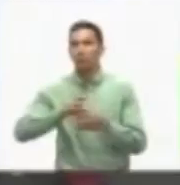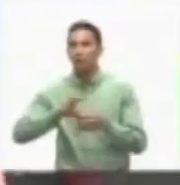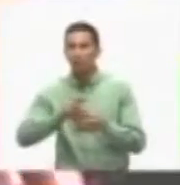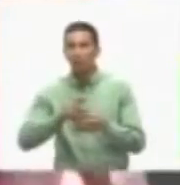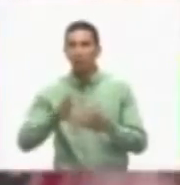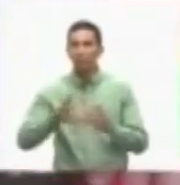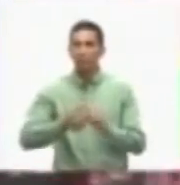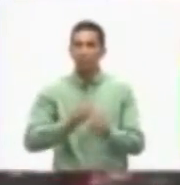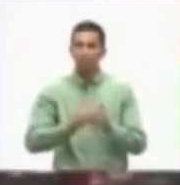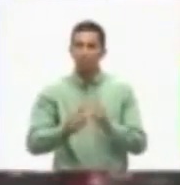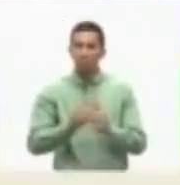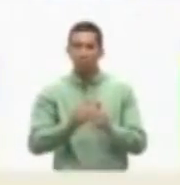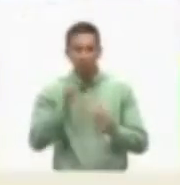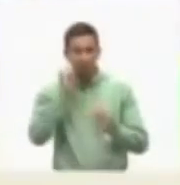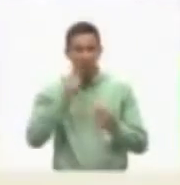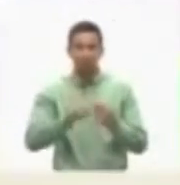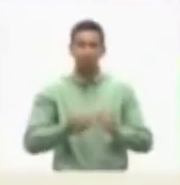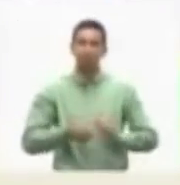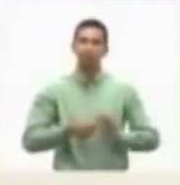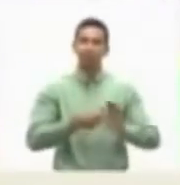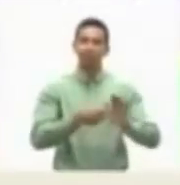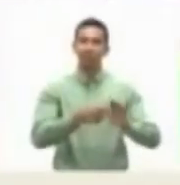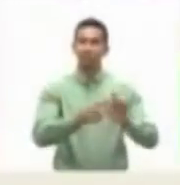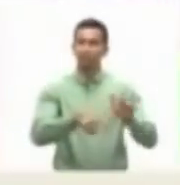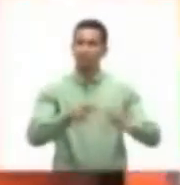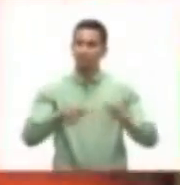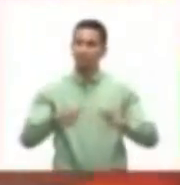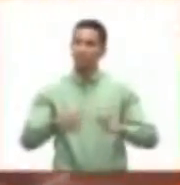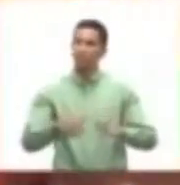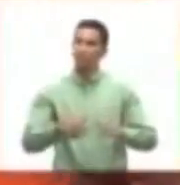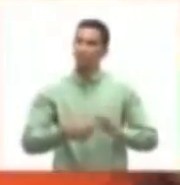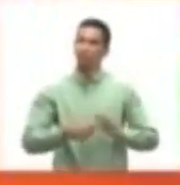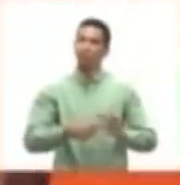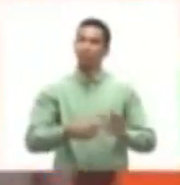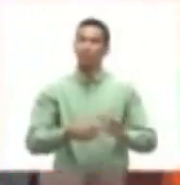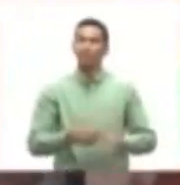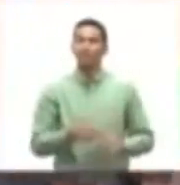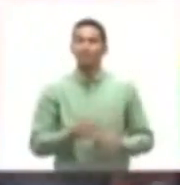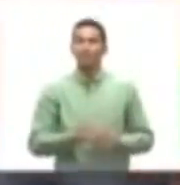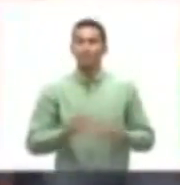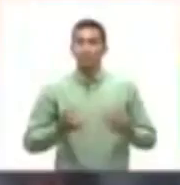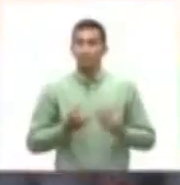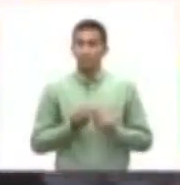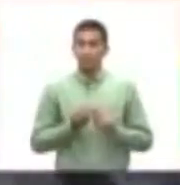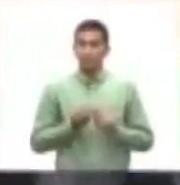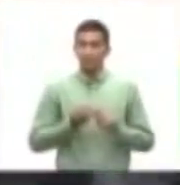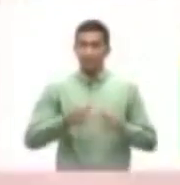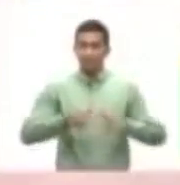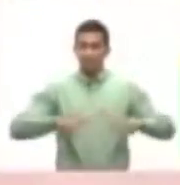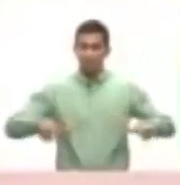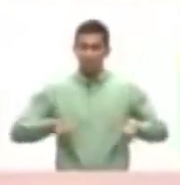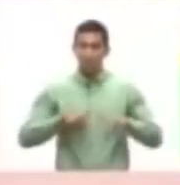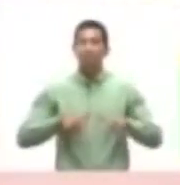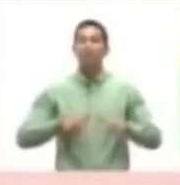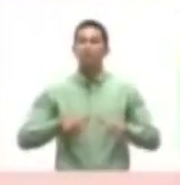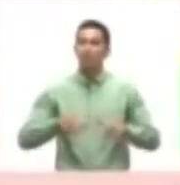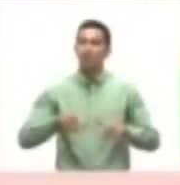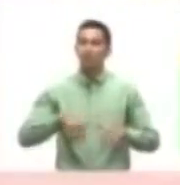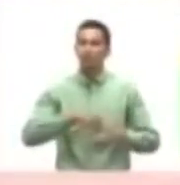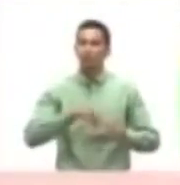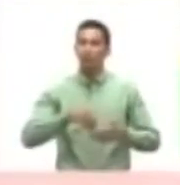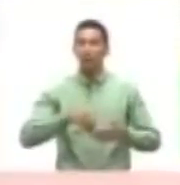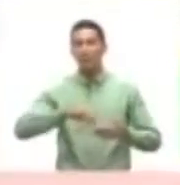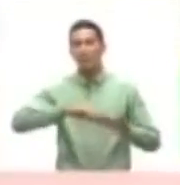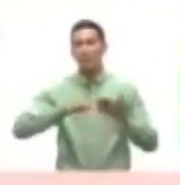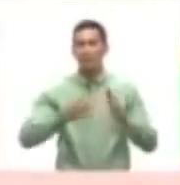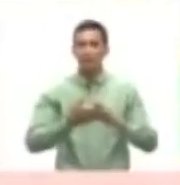llevar y llegar a los corazones de las personas. Precisamente el Rincón Latino fue declarado territorio de paz por la Comisión Embajadora de Cuba y